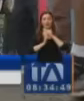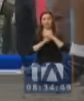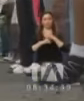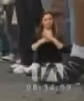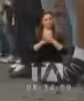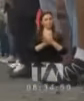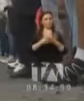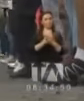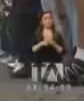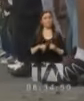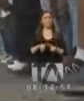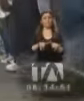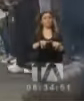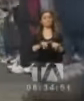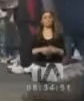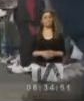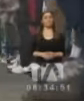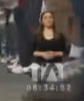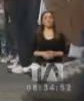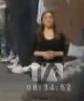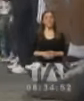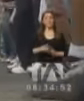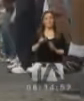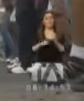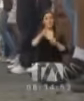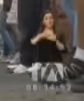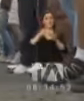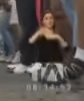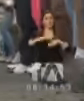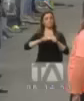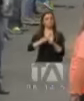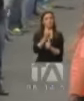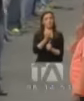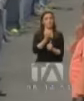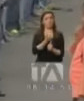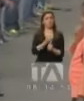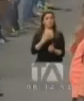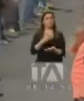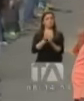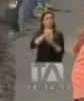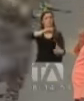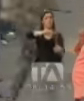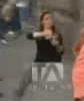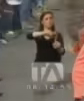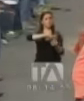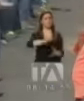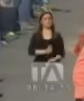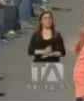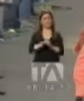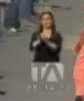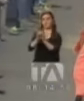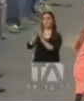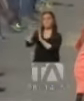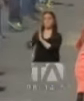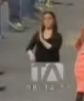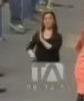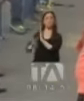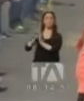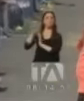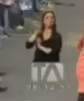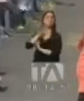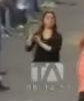superarlo. Los quiteños fueron entre los primeros en que reaccionaron con ayuda para los afectados del